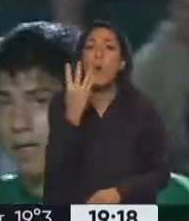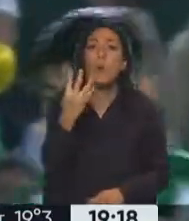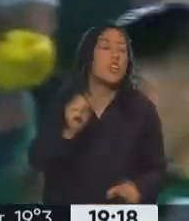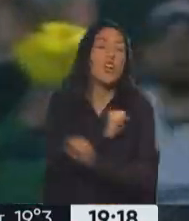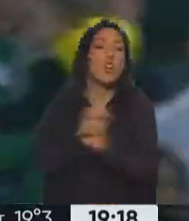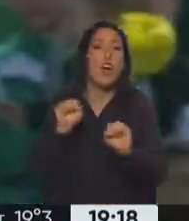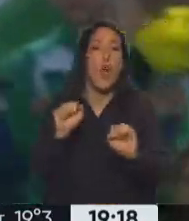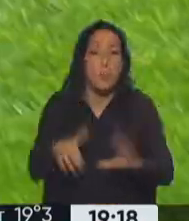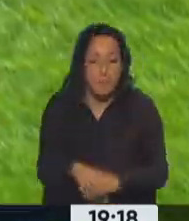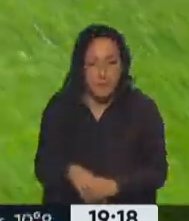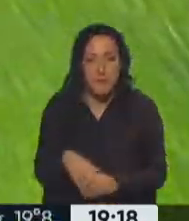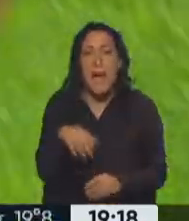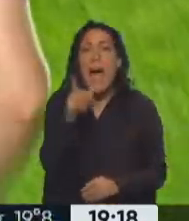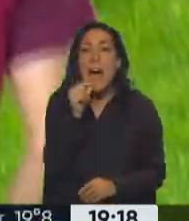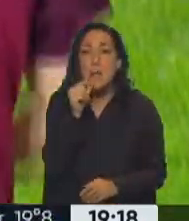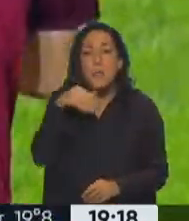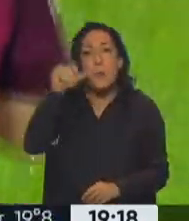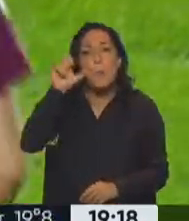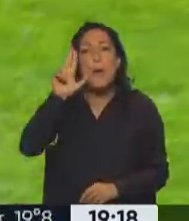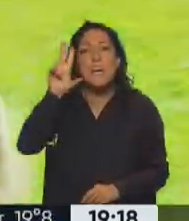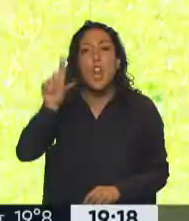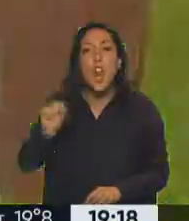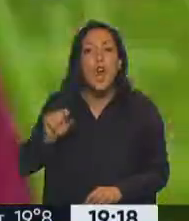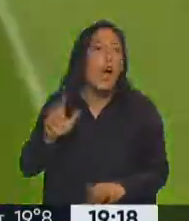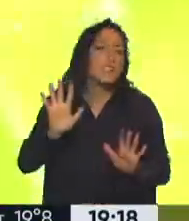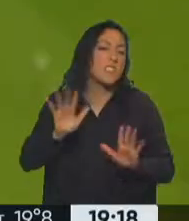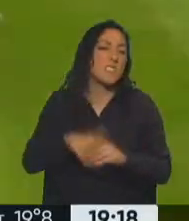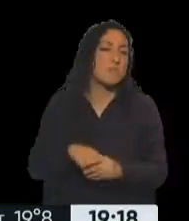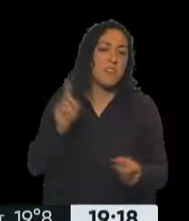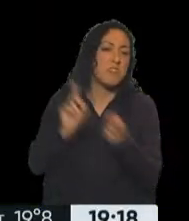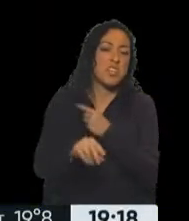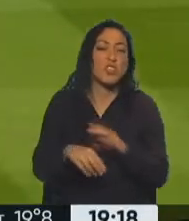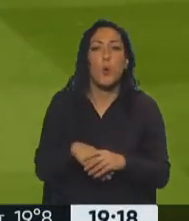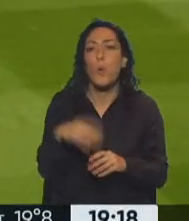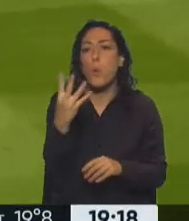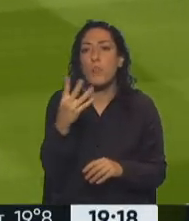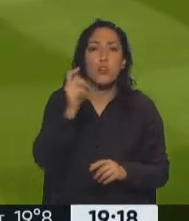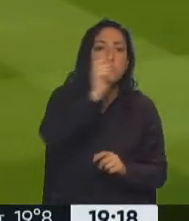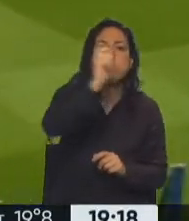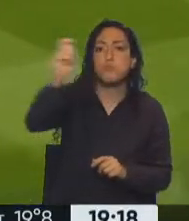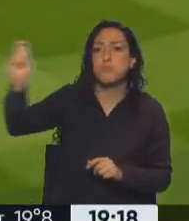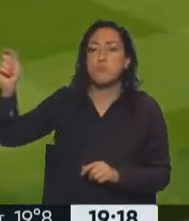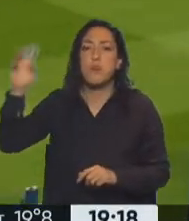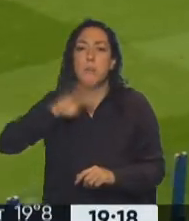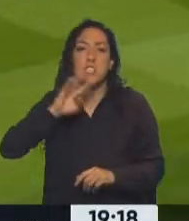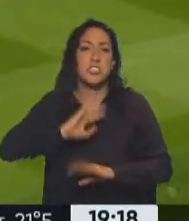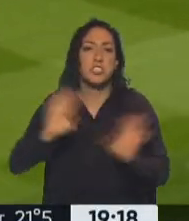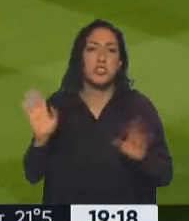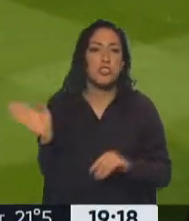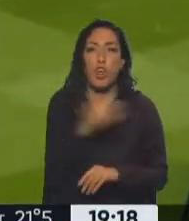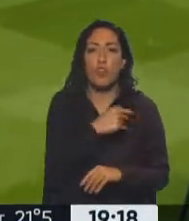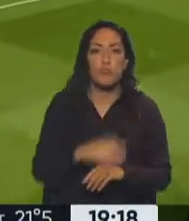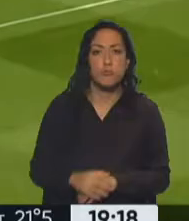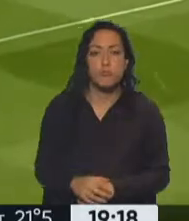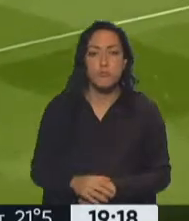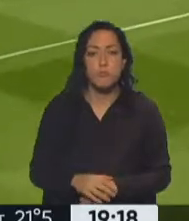El árbitro Merlo. Mirá, jackpot para los cuatro. Andrés Merlos es así. Chávez, Cabrera, Belmonte y Pérez. Todos